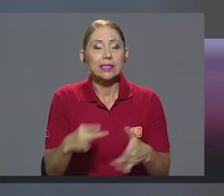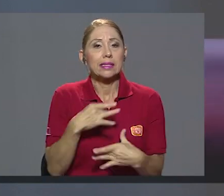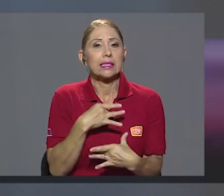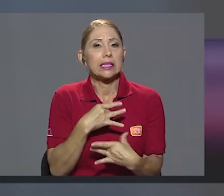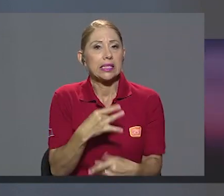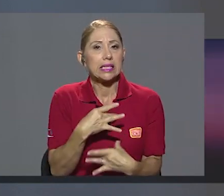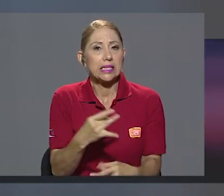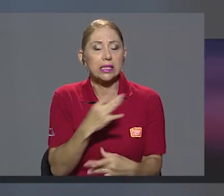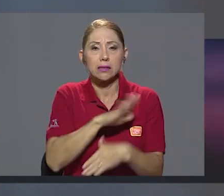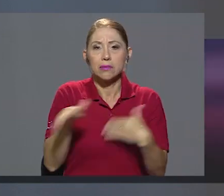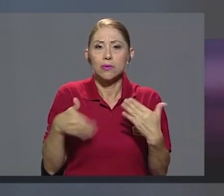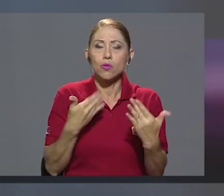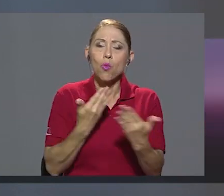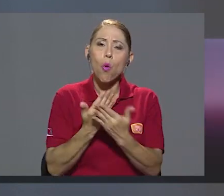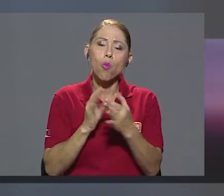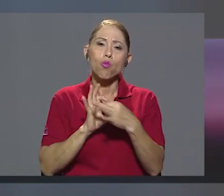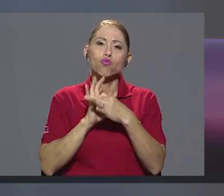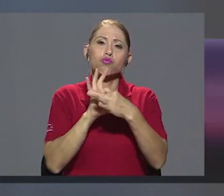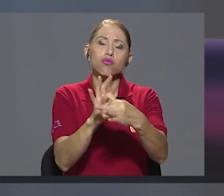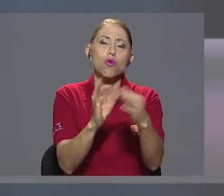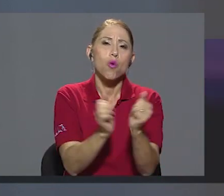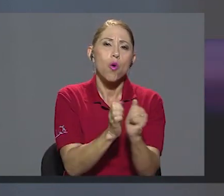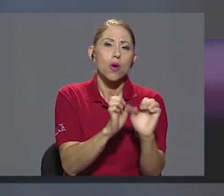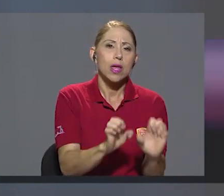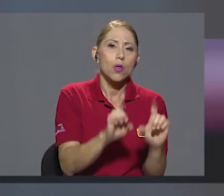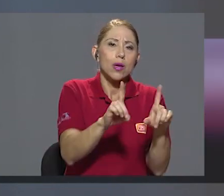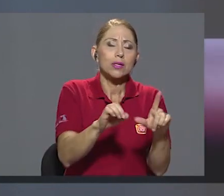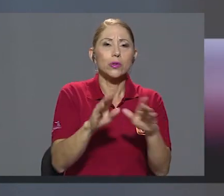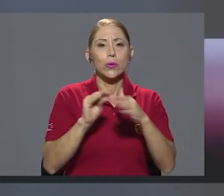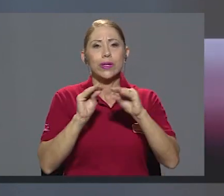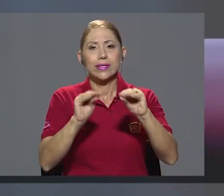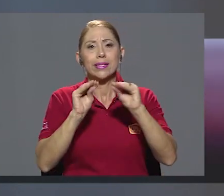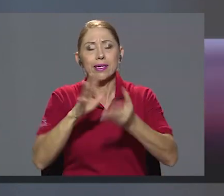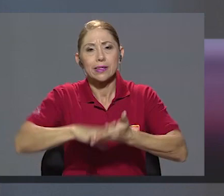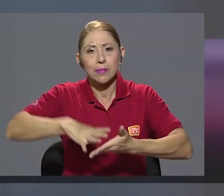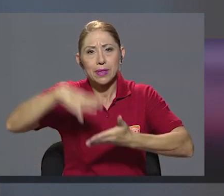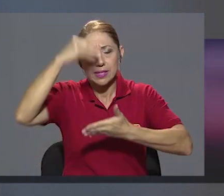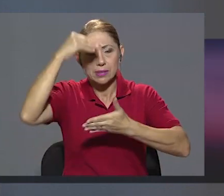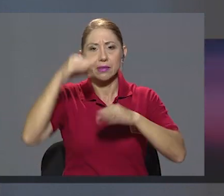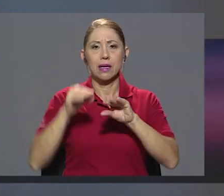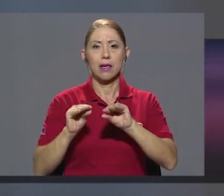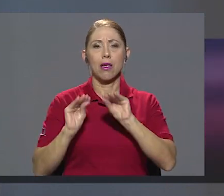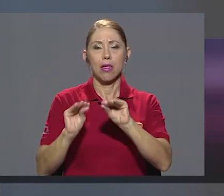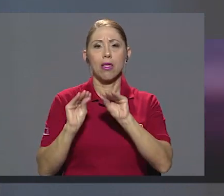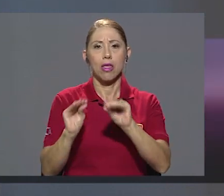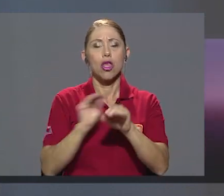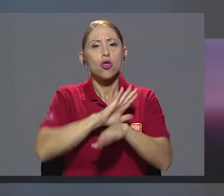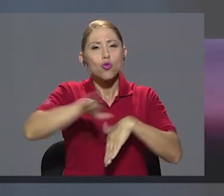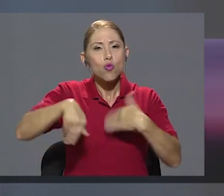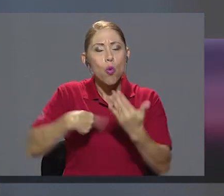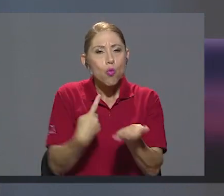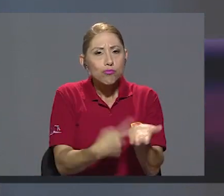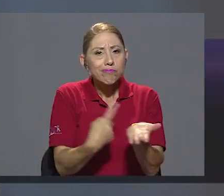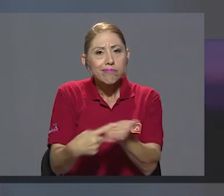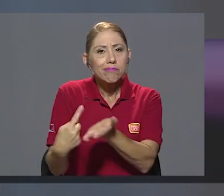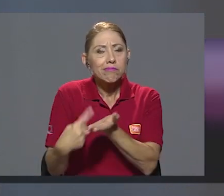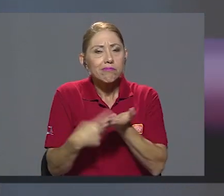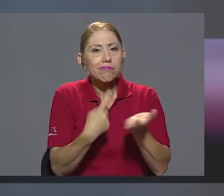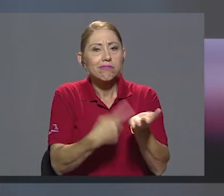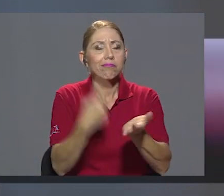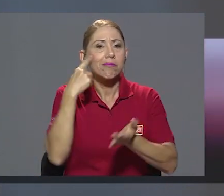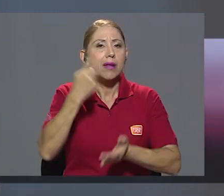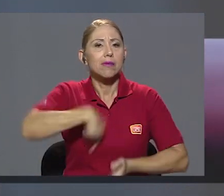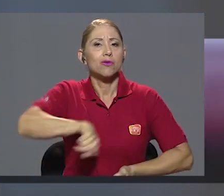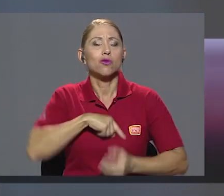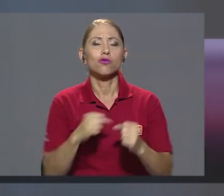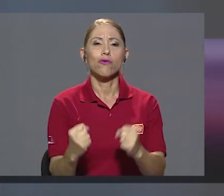tenemos gran interés porque todo lo que tenga que ver con educación, con enseñanza, aprendizaje, con docencia, pues se ha discutido en el país para